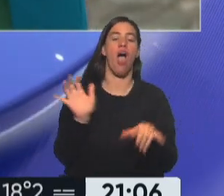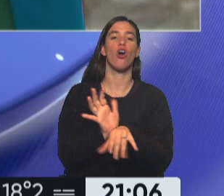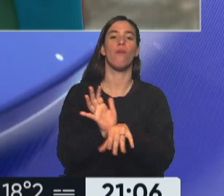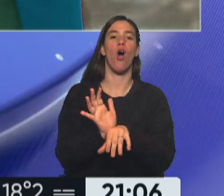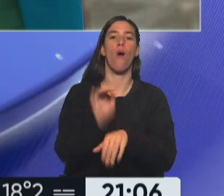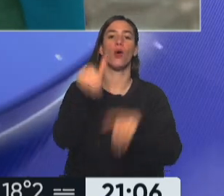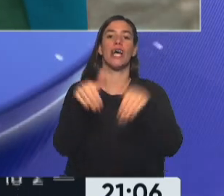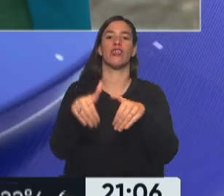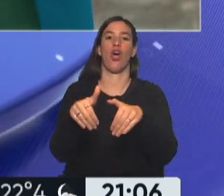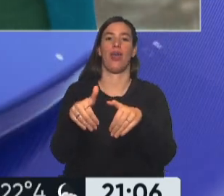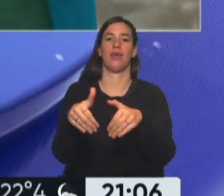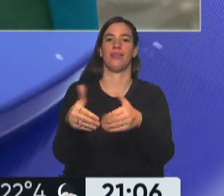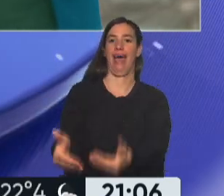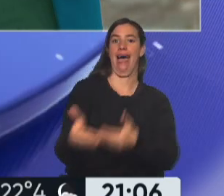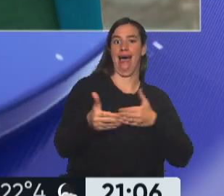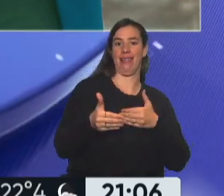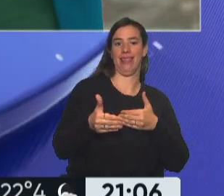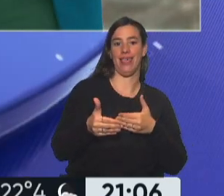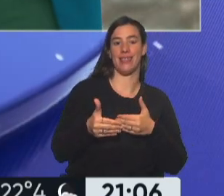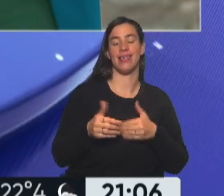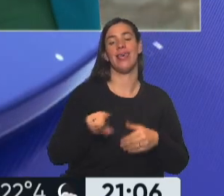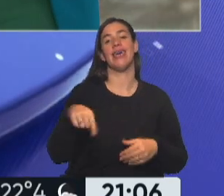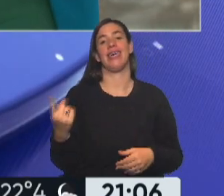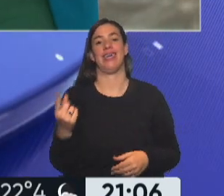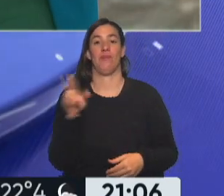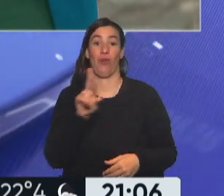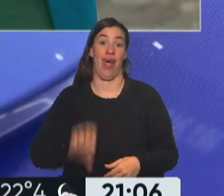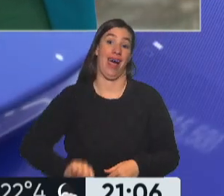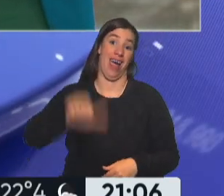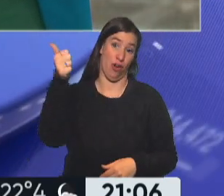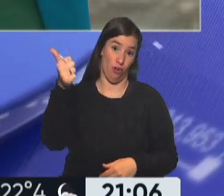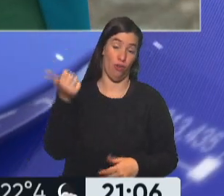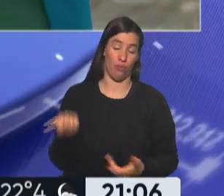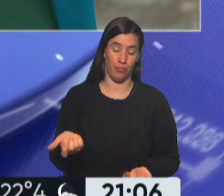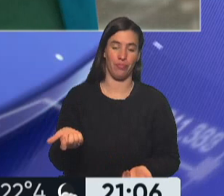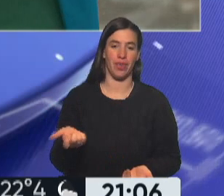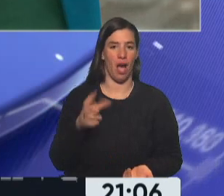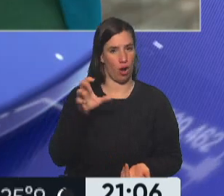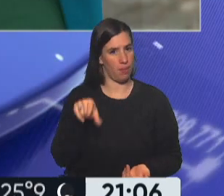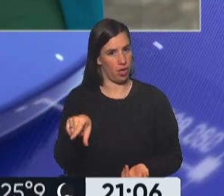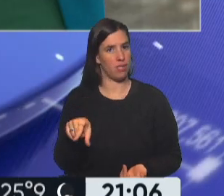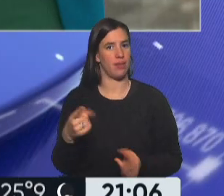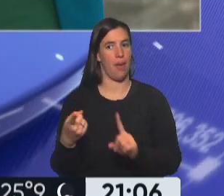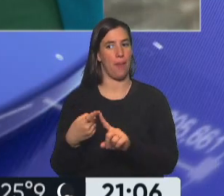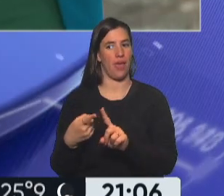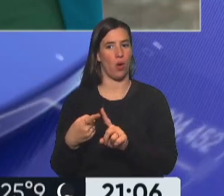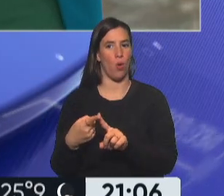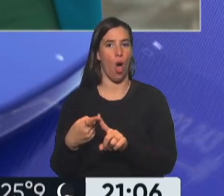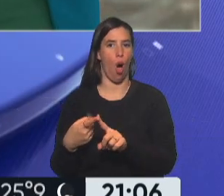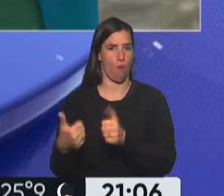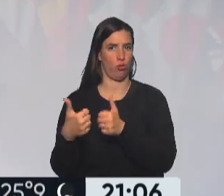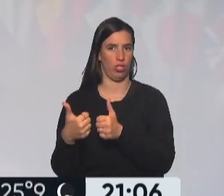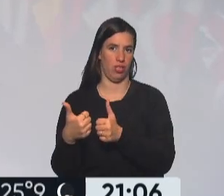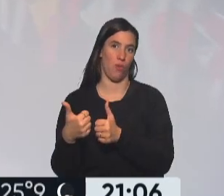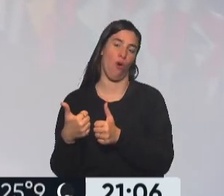una Giorgia Meloni que sin duda fue una de las ganadoras de estas elecciones parlamentarias y que recordemos que tiene un muy buen vínculo con el presidente